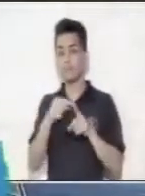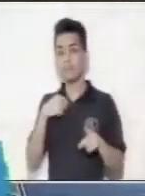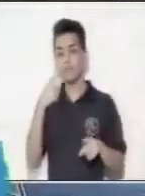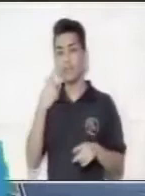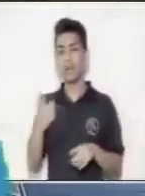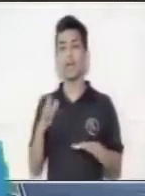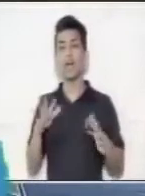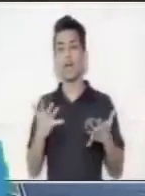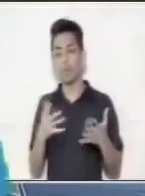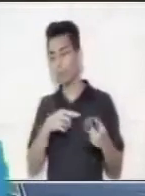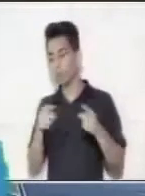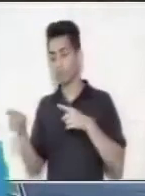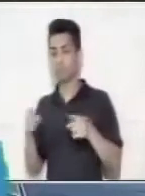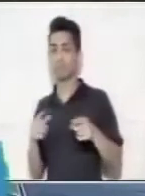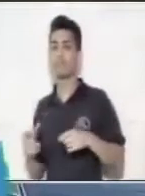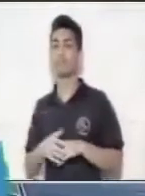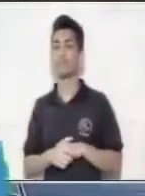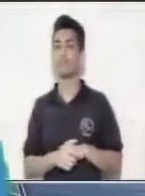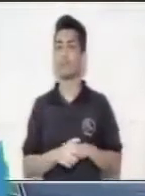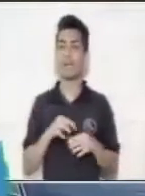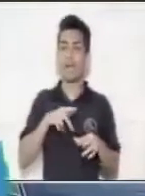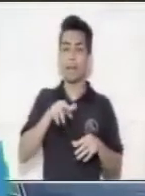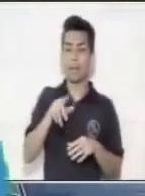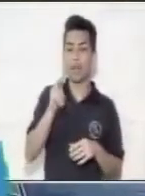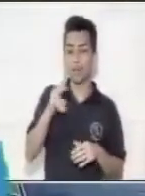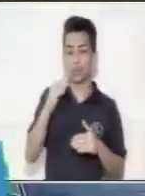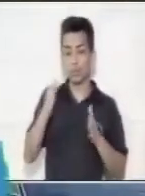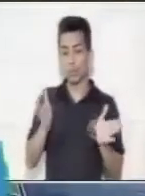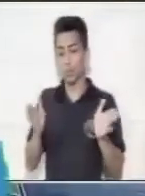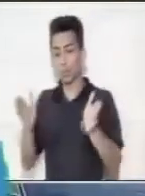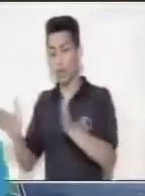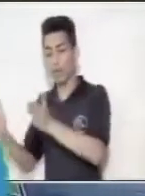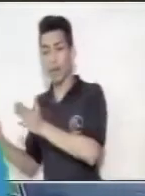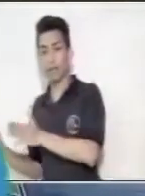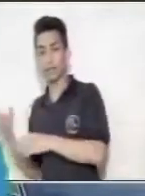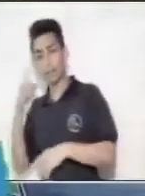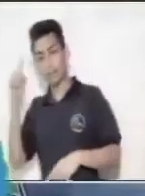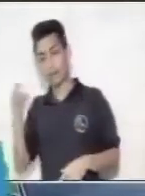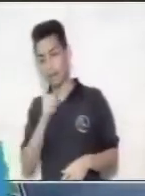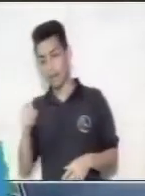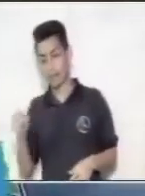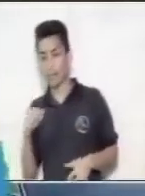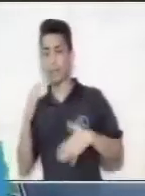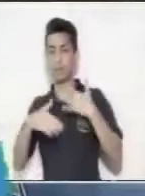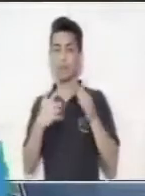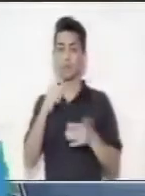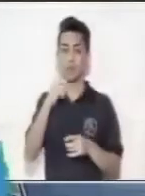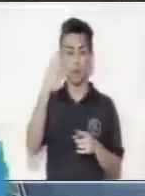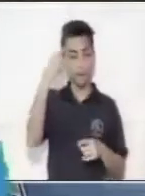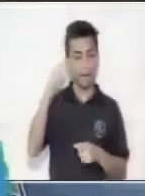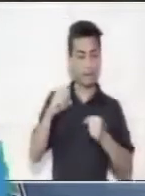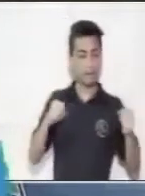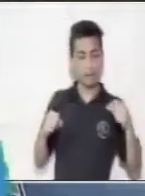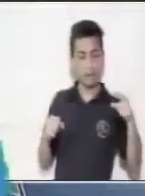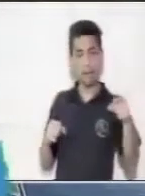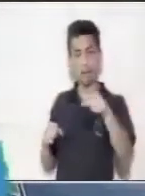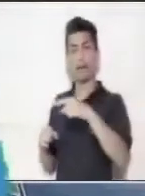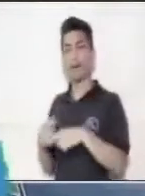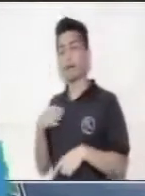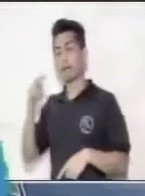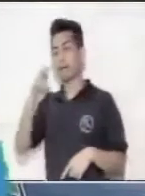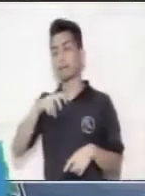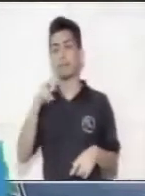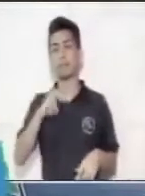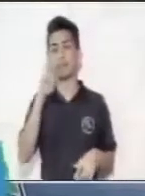por cuadras y nos dicen, caminas 2 cuadras a la derecha y luego 1 a la izquierda. Necesitamos los